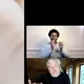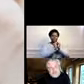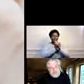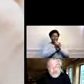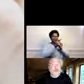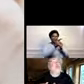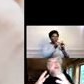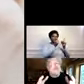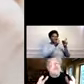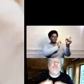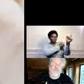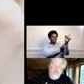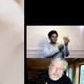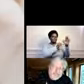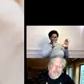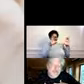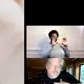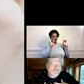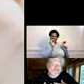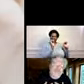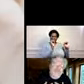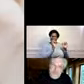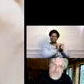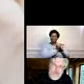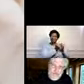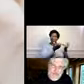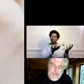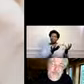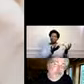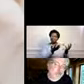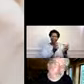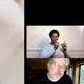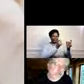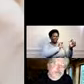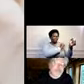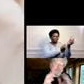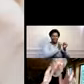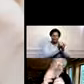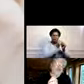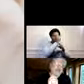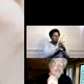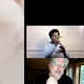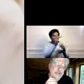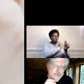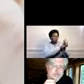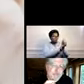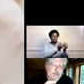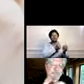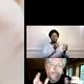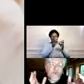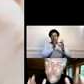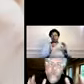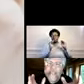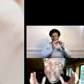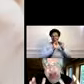autoridad para ellos. ¿Cómo es que se le va a certificar a ellos o cómo se les va a dar la autoridad de un trabajador